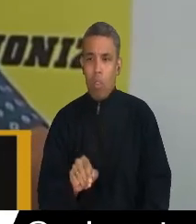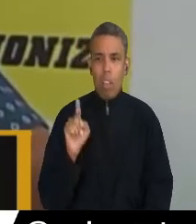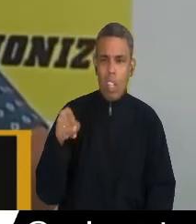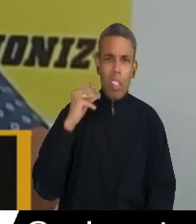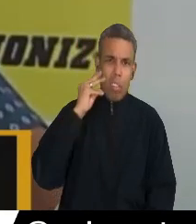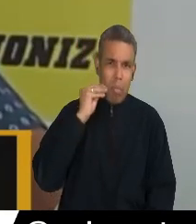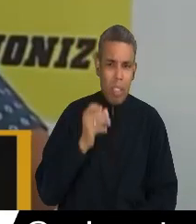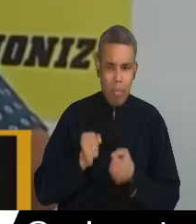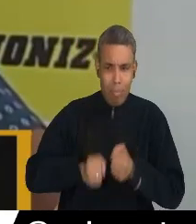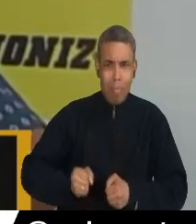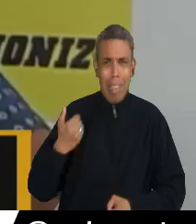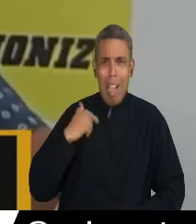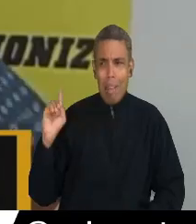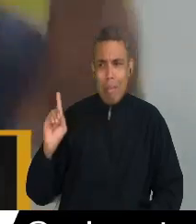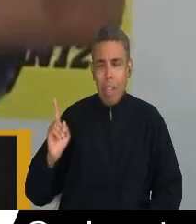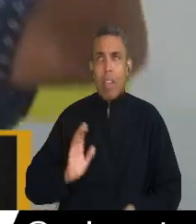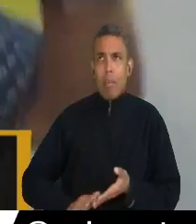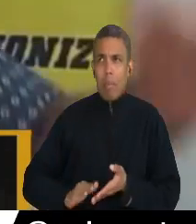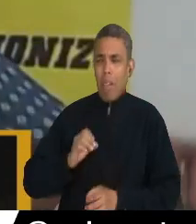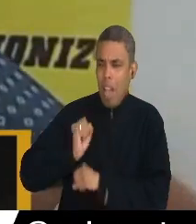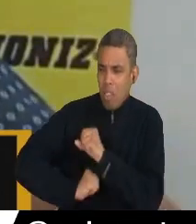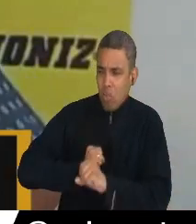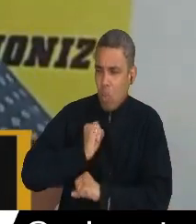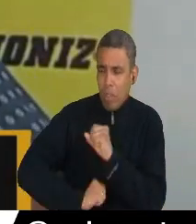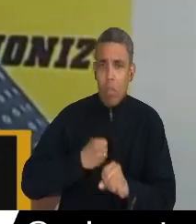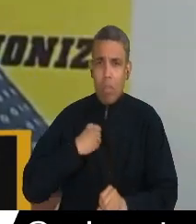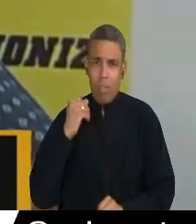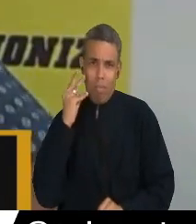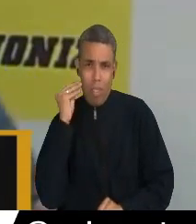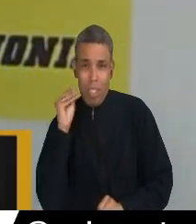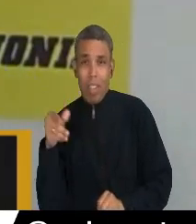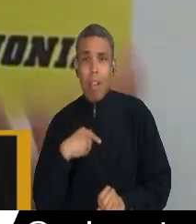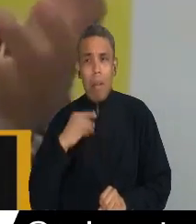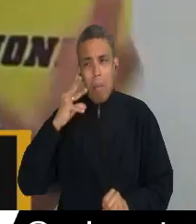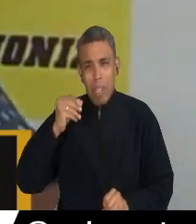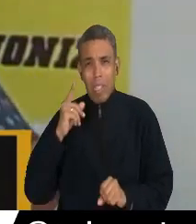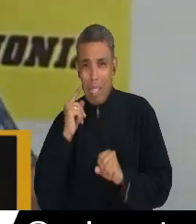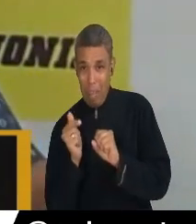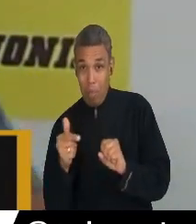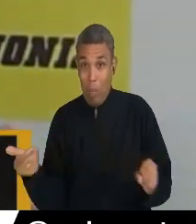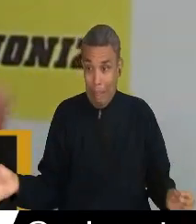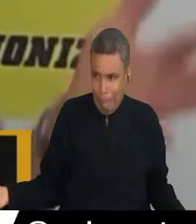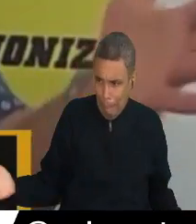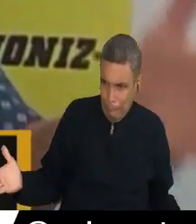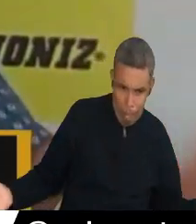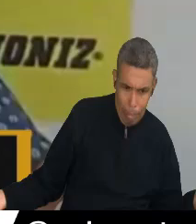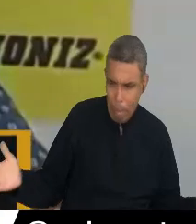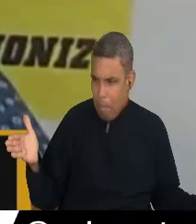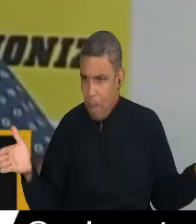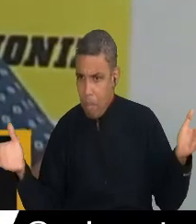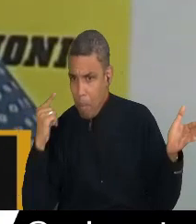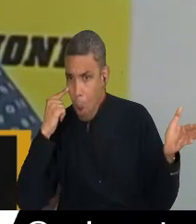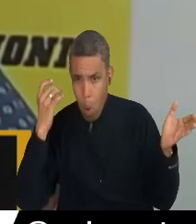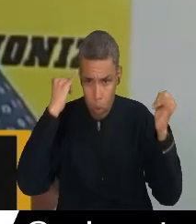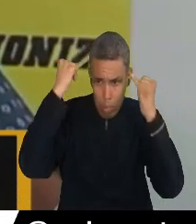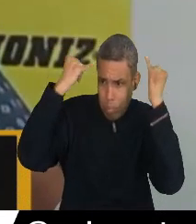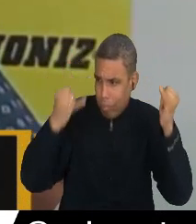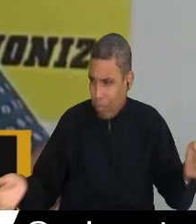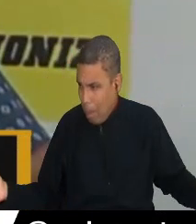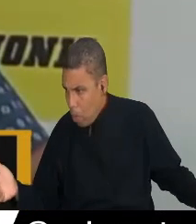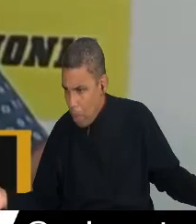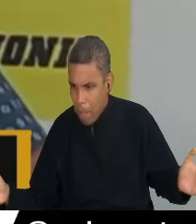tiene partidos que parece como un volante de segunda, que de atrás arma el equipo, que de atrás limpia caminos.